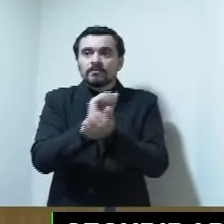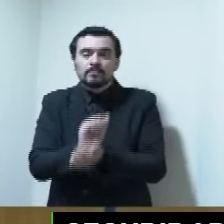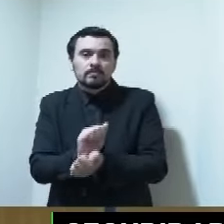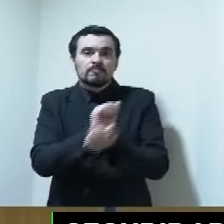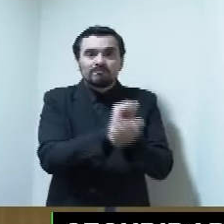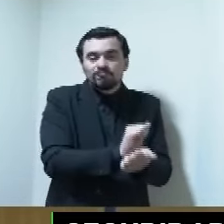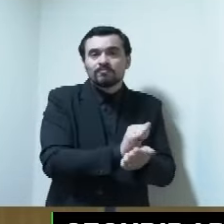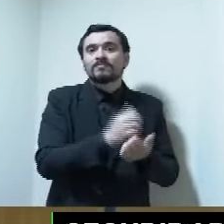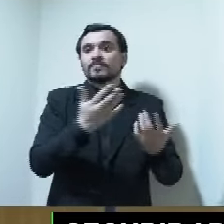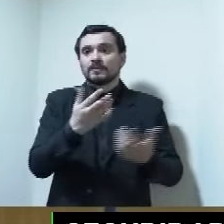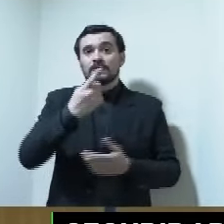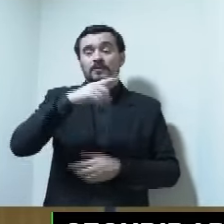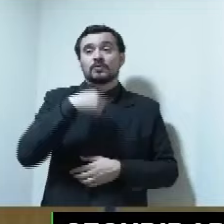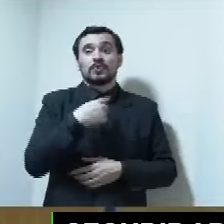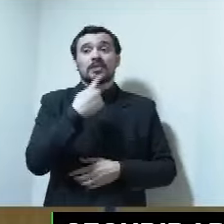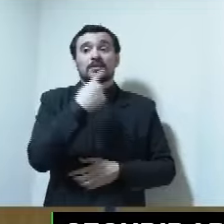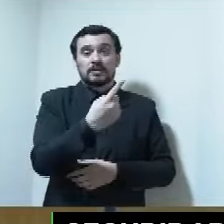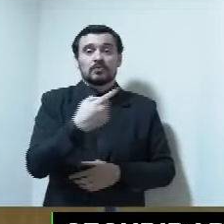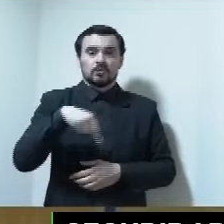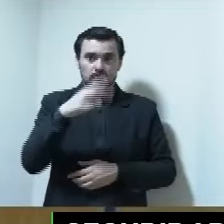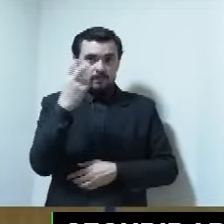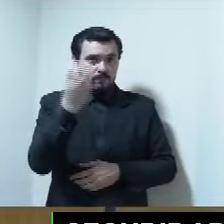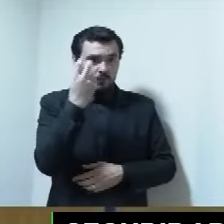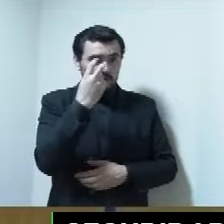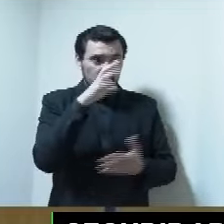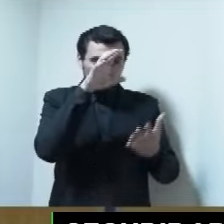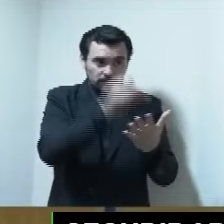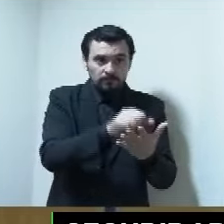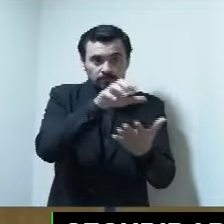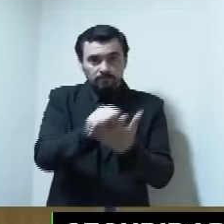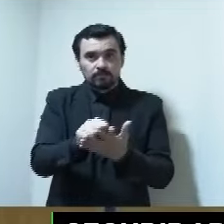terroristas. Quiero decirles que los buscaremos hasta el último día.